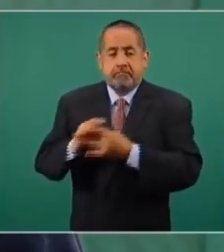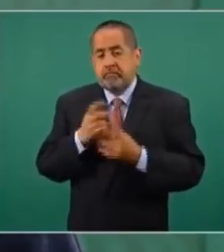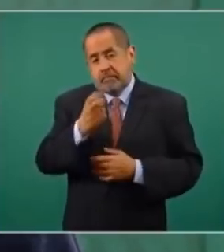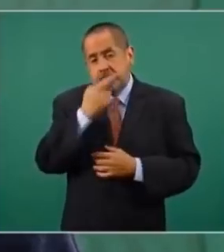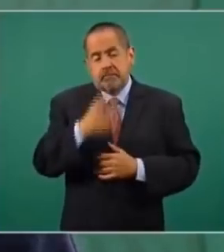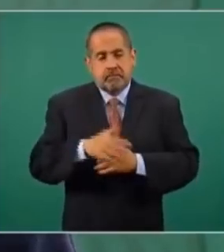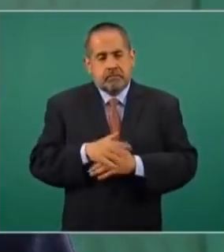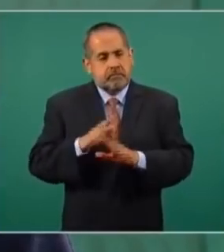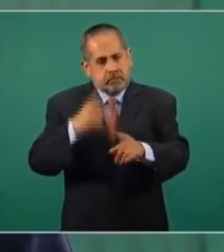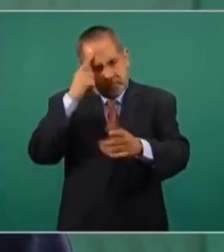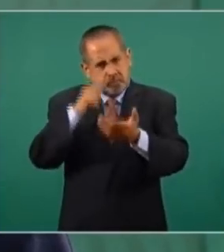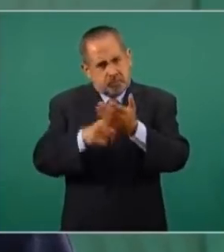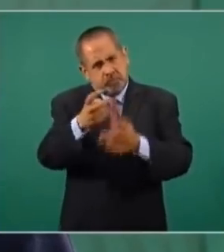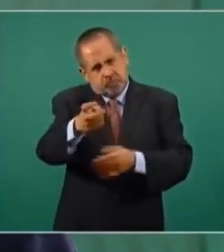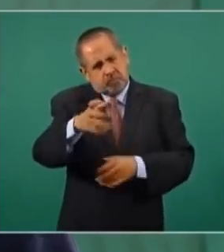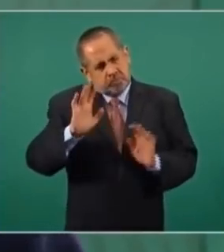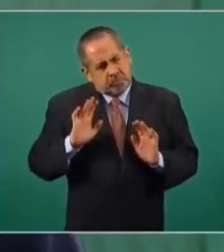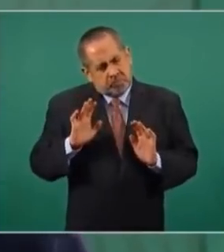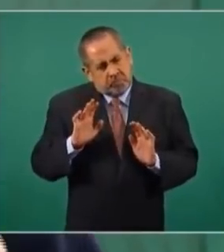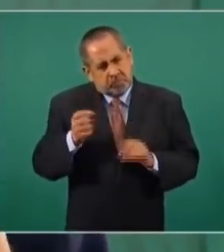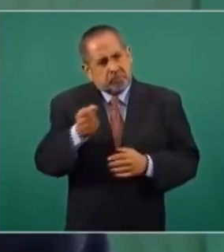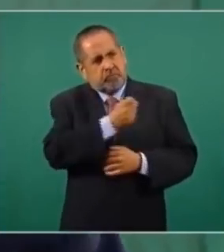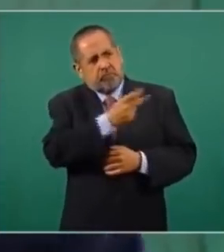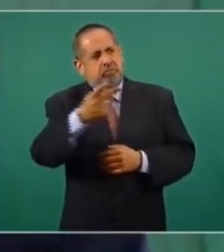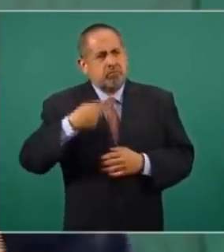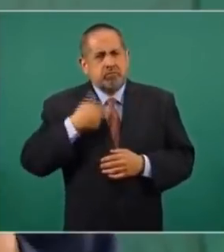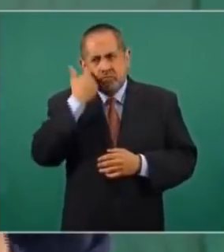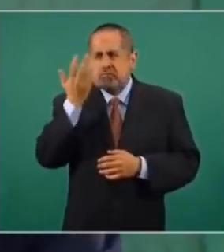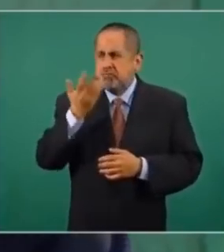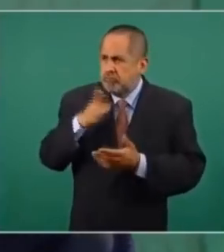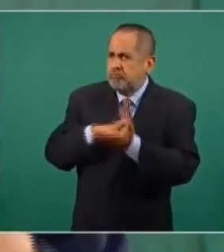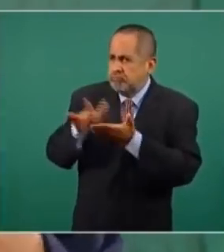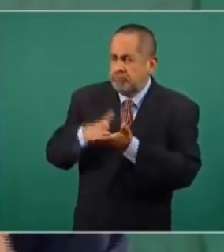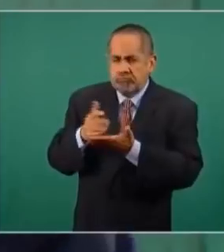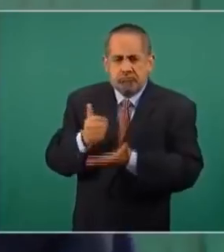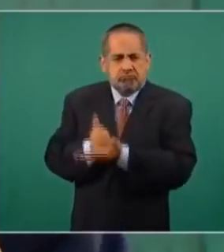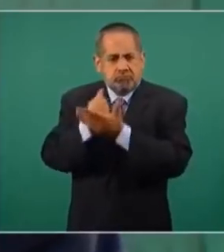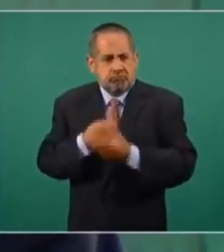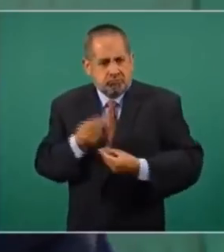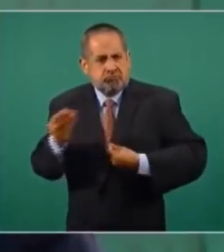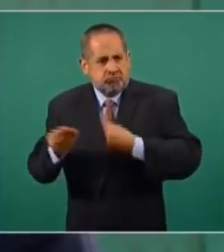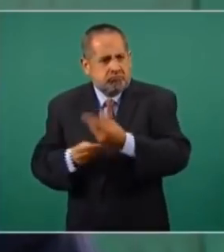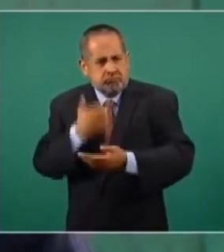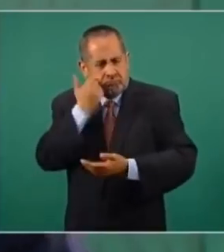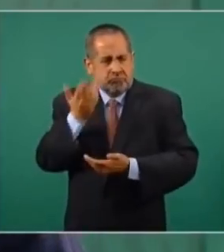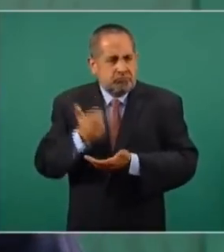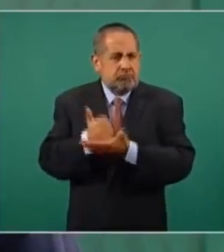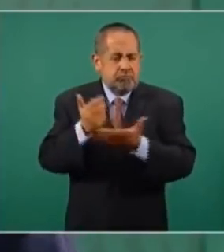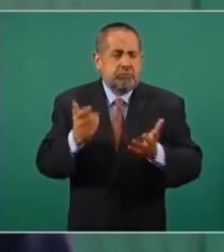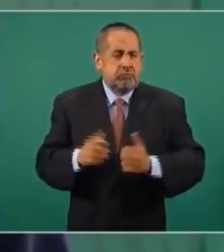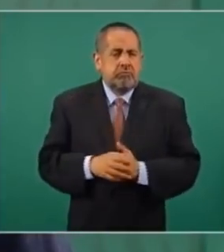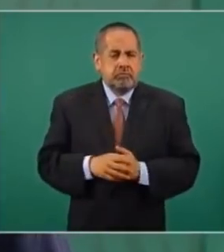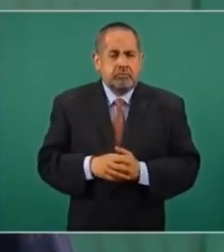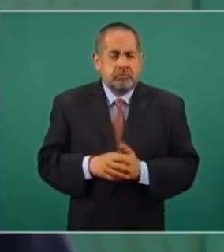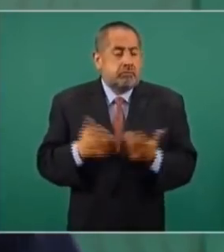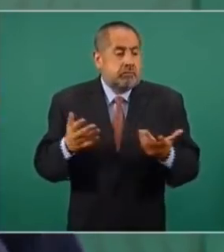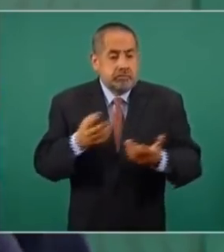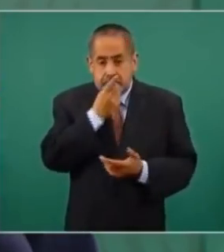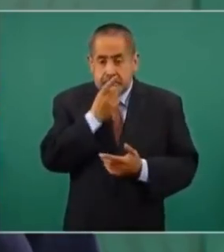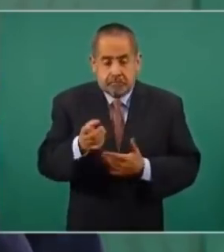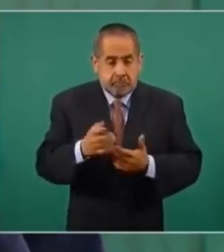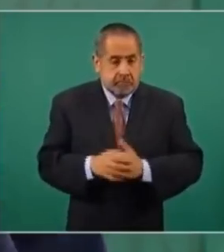Entonces sí creo en eso, de que hay gente que quiere aportar, que quiere ayudar. Bueno, ¿qué les digo?